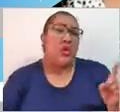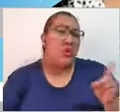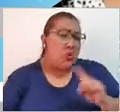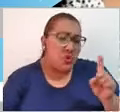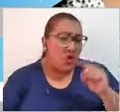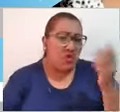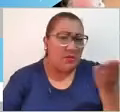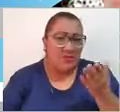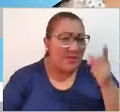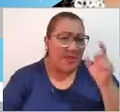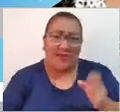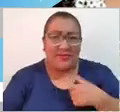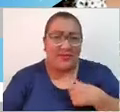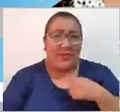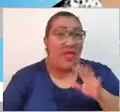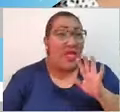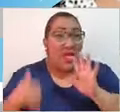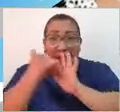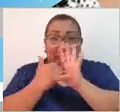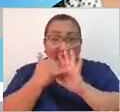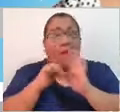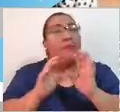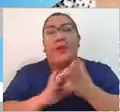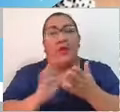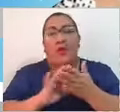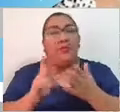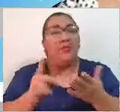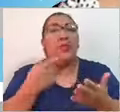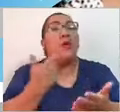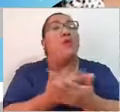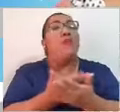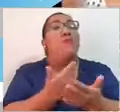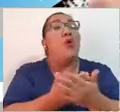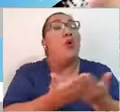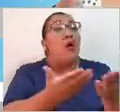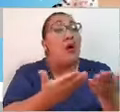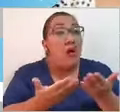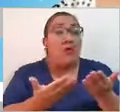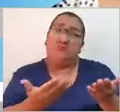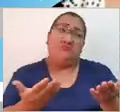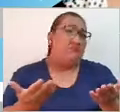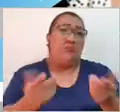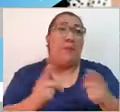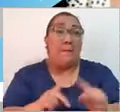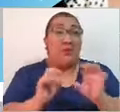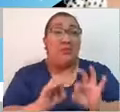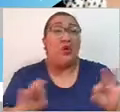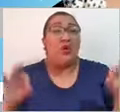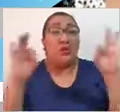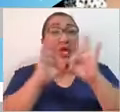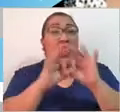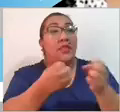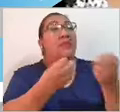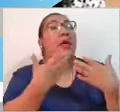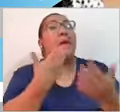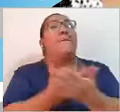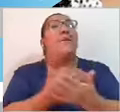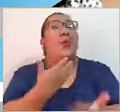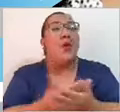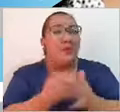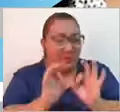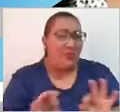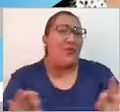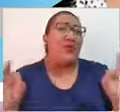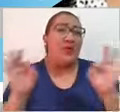víctima medios probatorios, pero es lo ideal. Acompañar mi declaración con algunos medios probatorios es lo